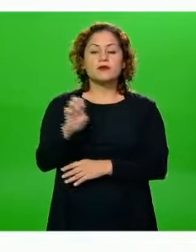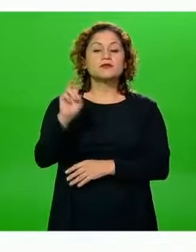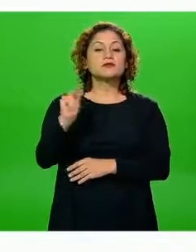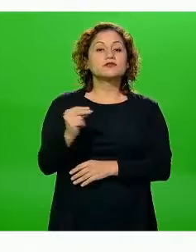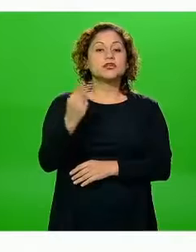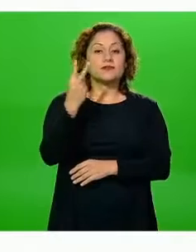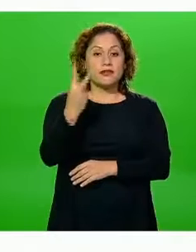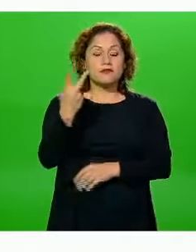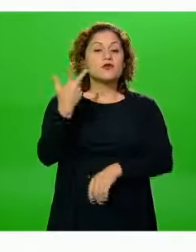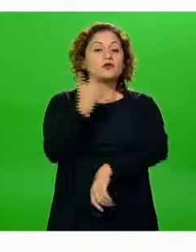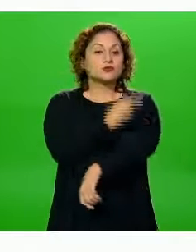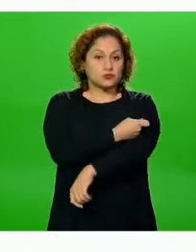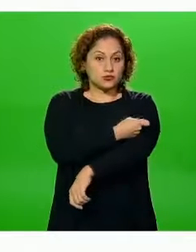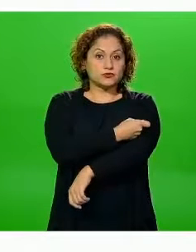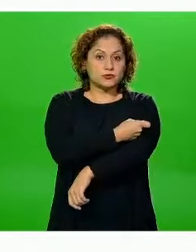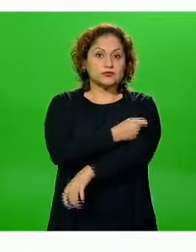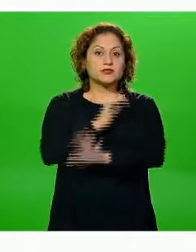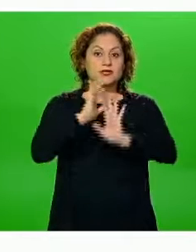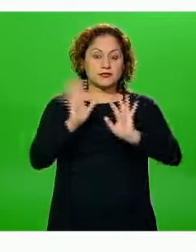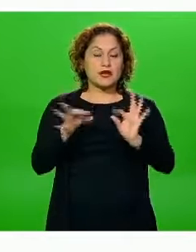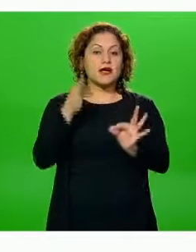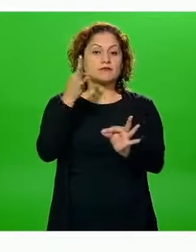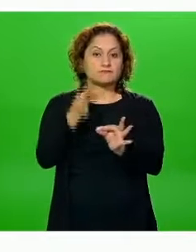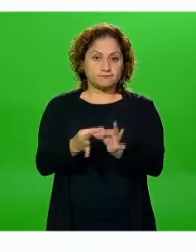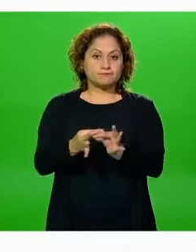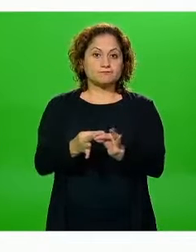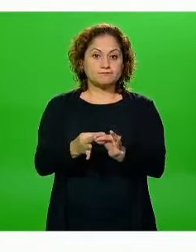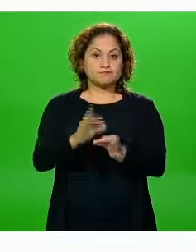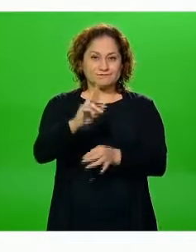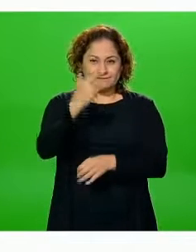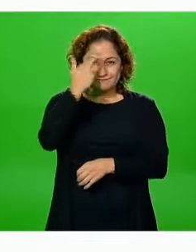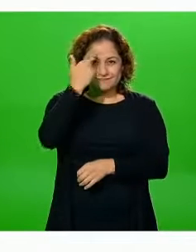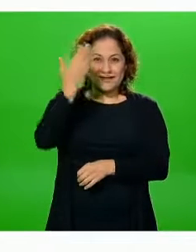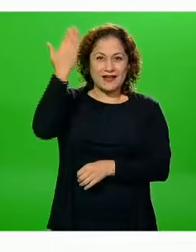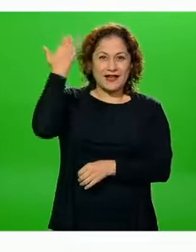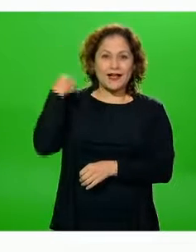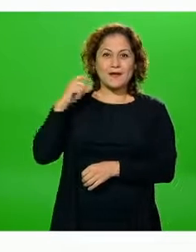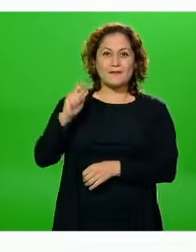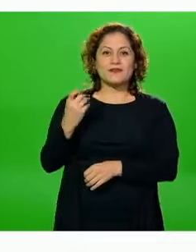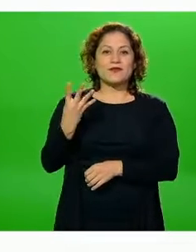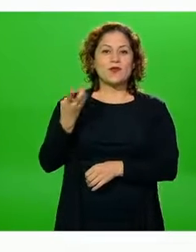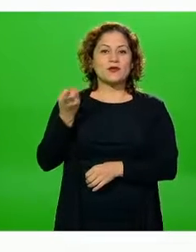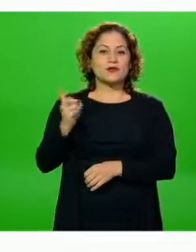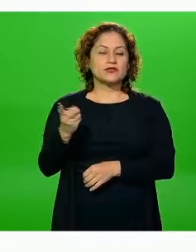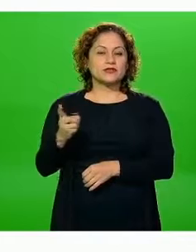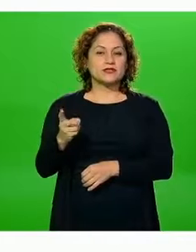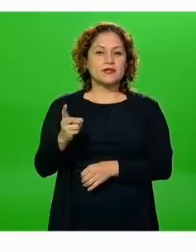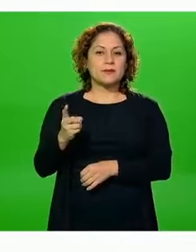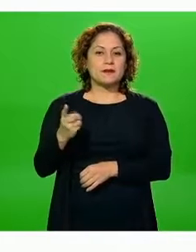22.869.482 dosis aplicadas desde aquella primera dosis del 24 de diciembre